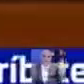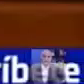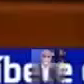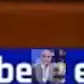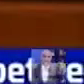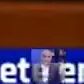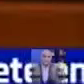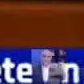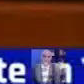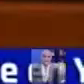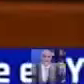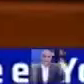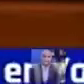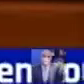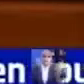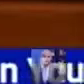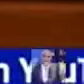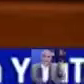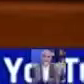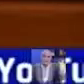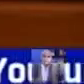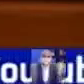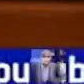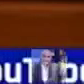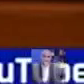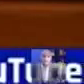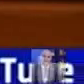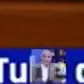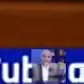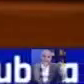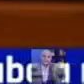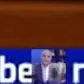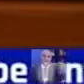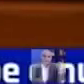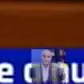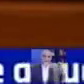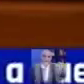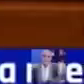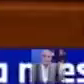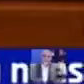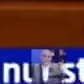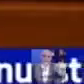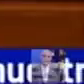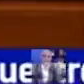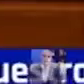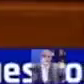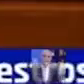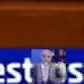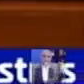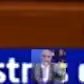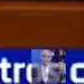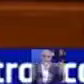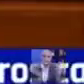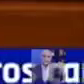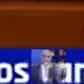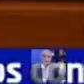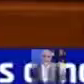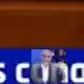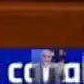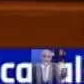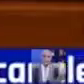en que estaba ahí en la casona de Coyoacán, reuniéndose con el grupo Letras